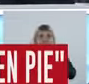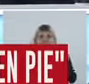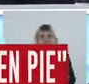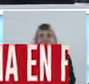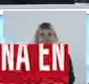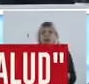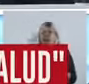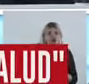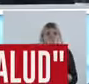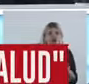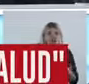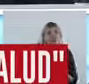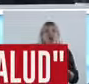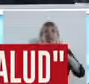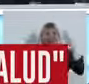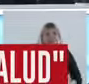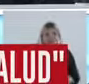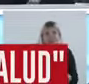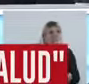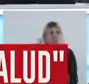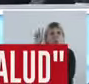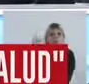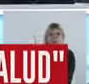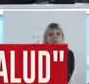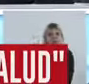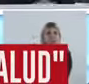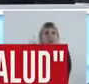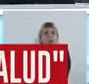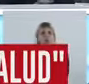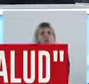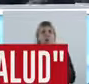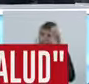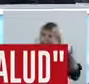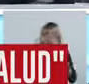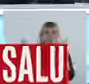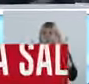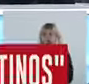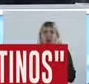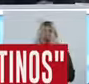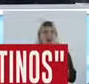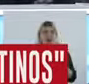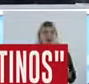es la Argentina. Y debemos cuidarla y debemos hacerla crecer como a toda la Argentina.